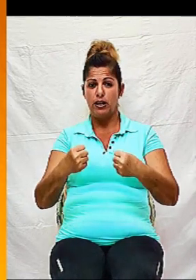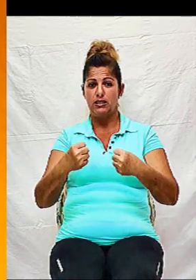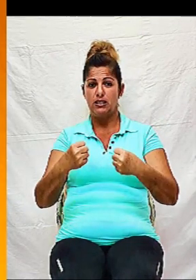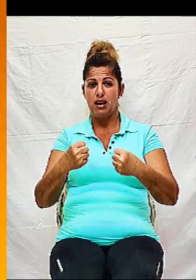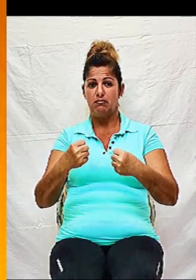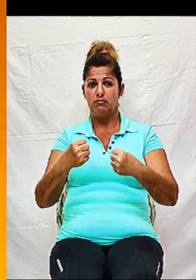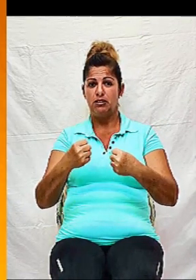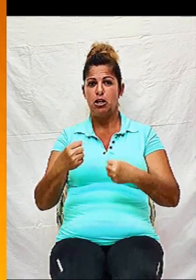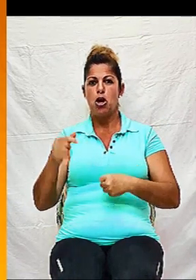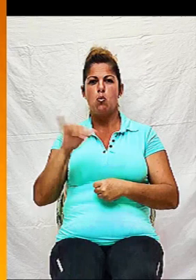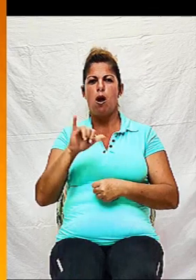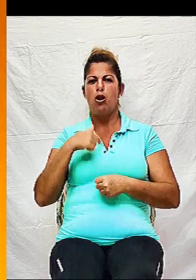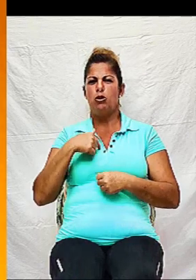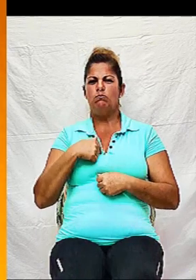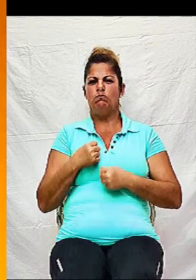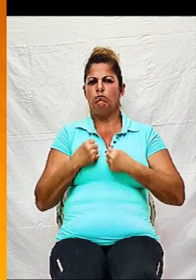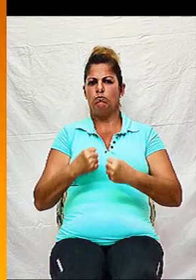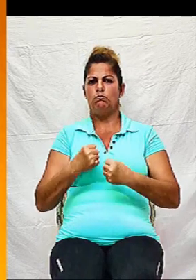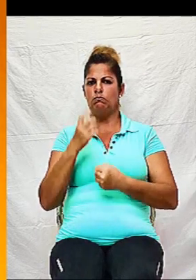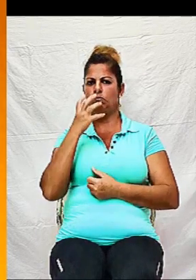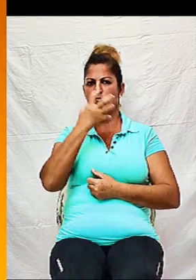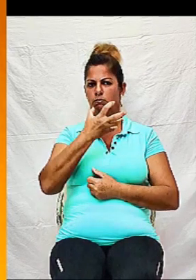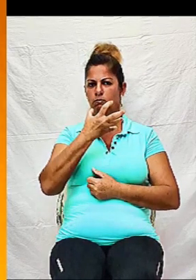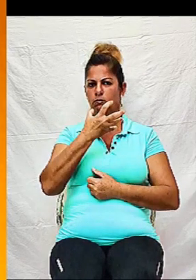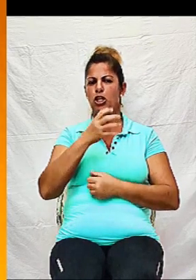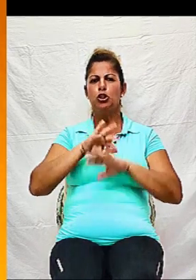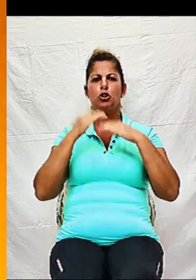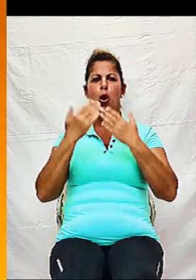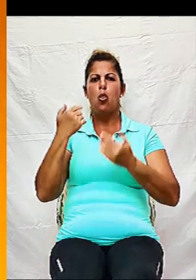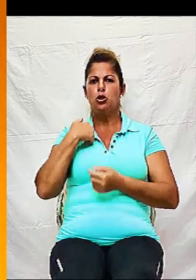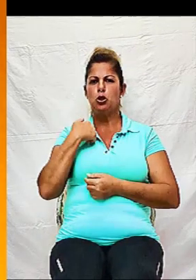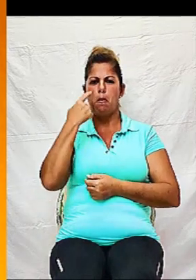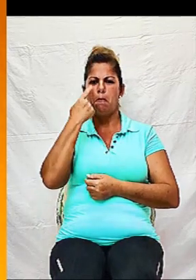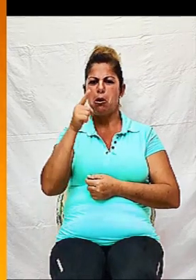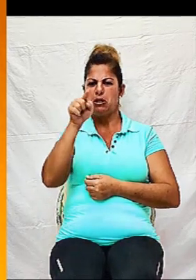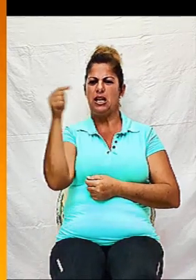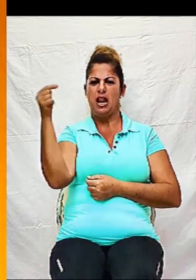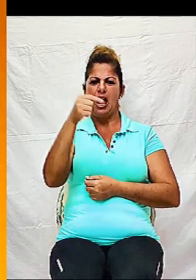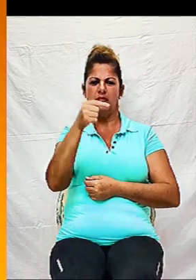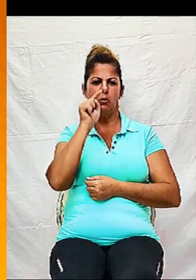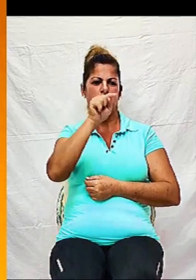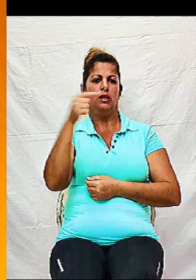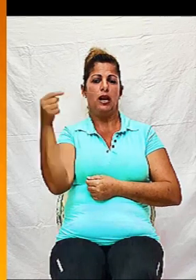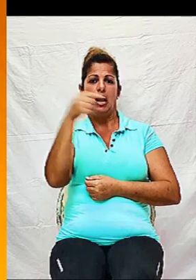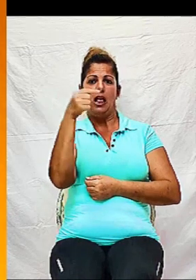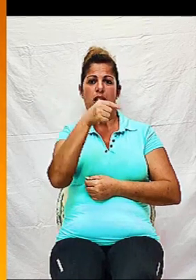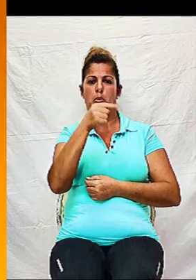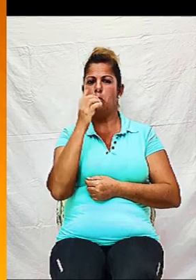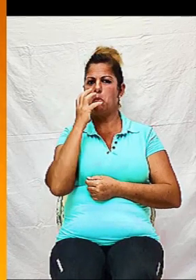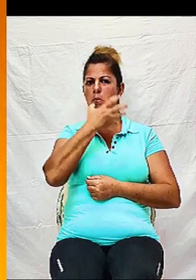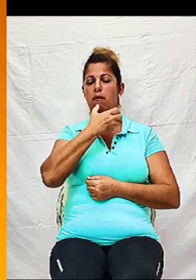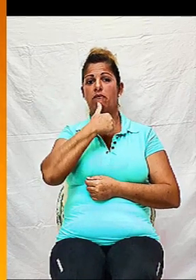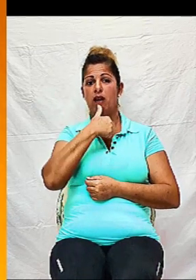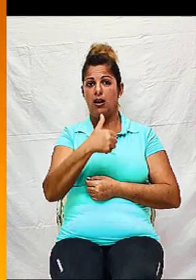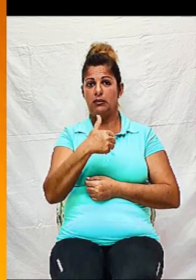Perdemos energía, flexibilidad, tendemos a ver las cosas negativamente, nos